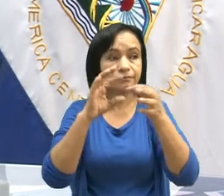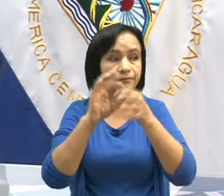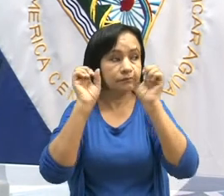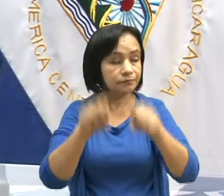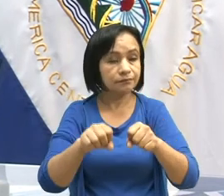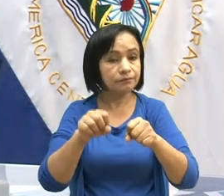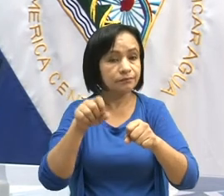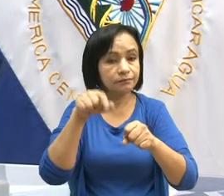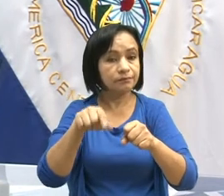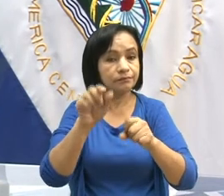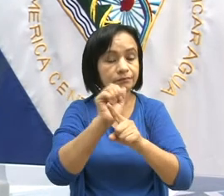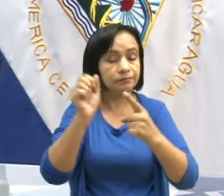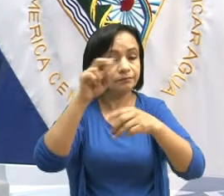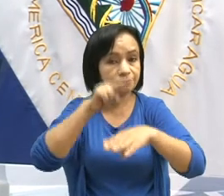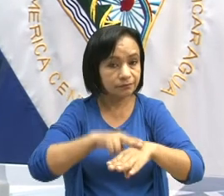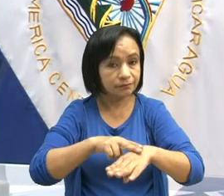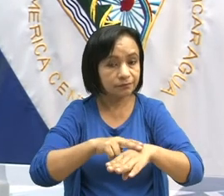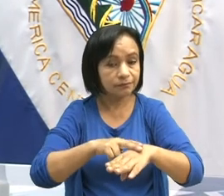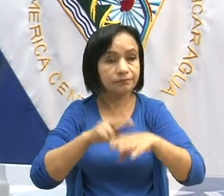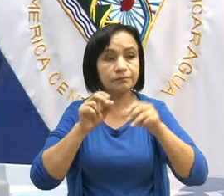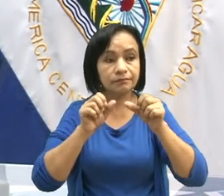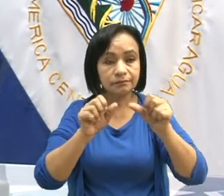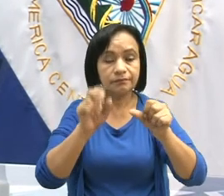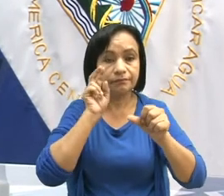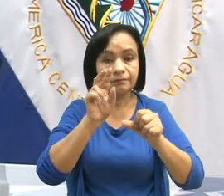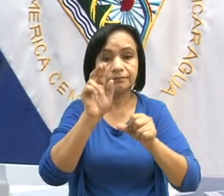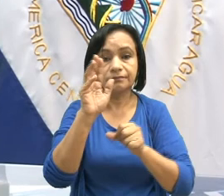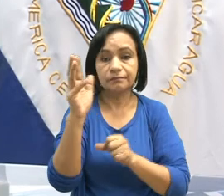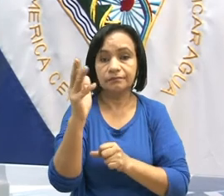posible la transmisión de su programa desde el Parlamento, le invitamos a que se quede en fiel sintonía del canal